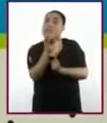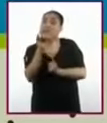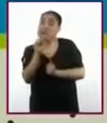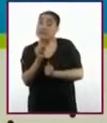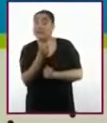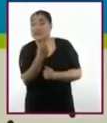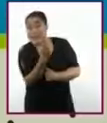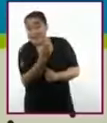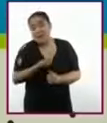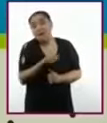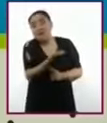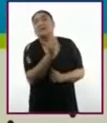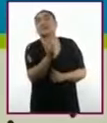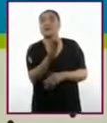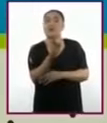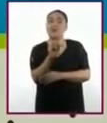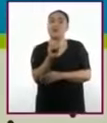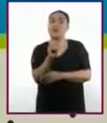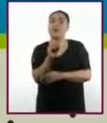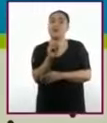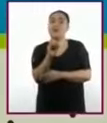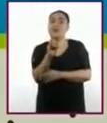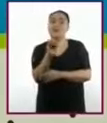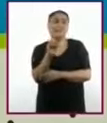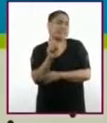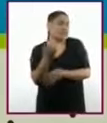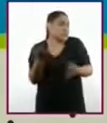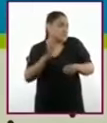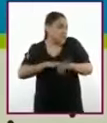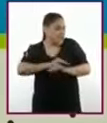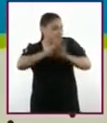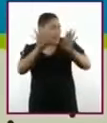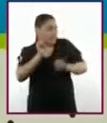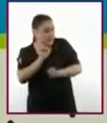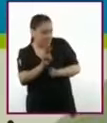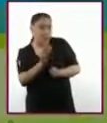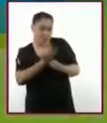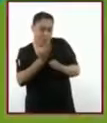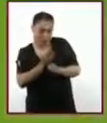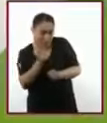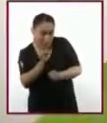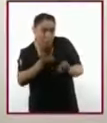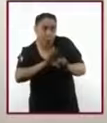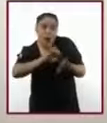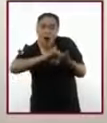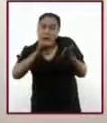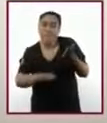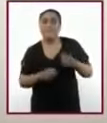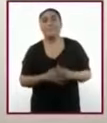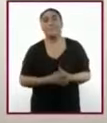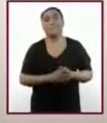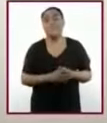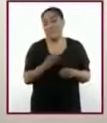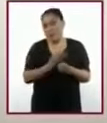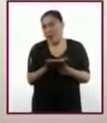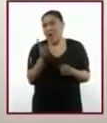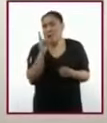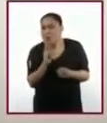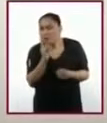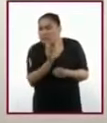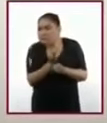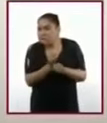se le conoce como fotosíntesis. Para que nos quede más claro, veamos el siguiente experimento. Para realizar este